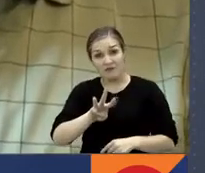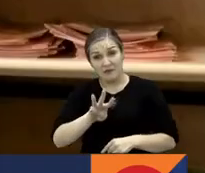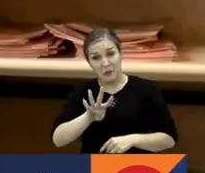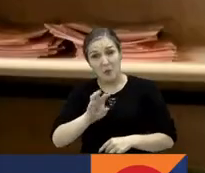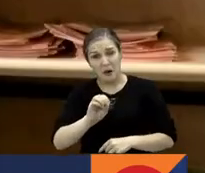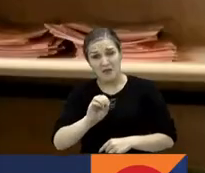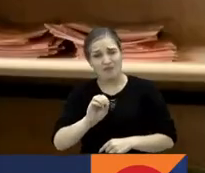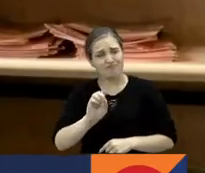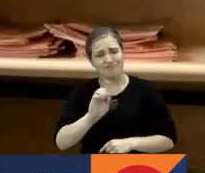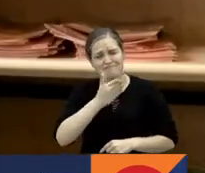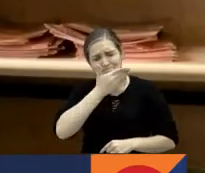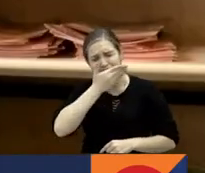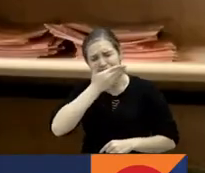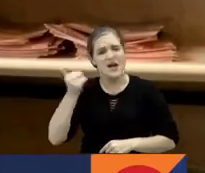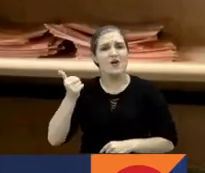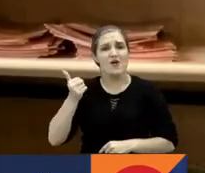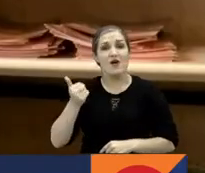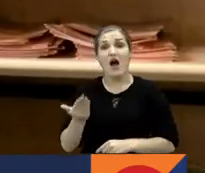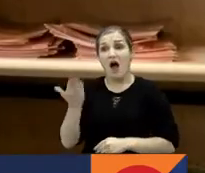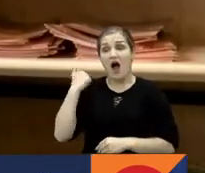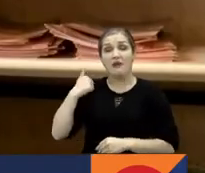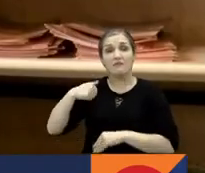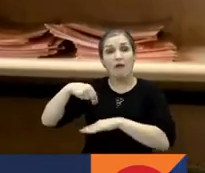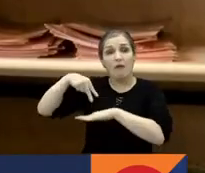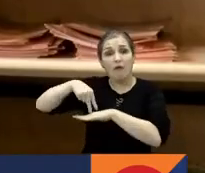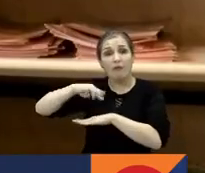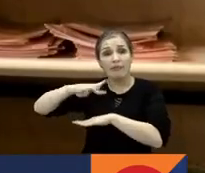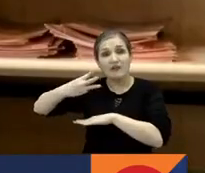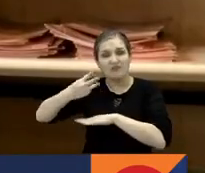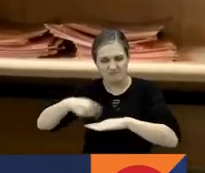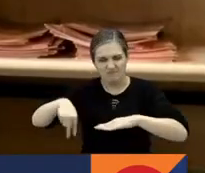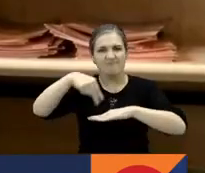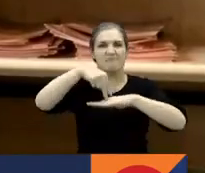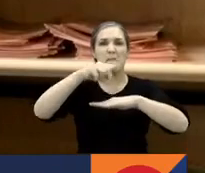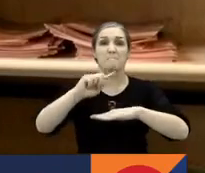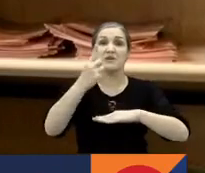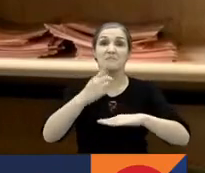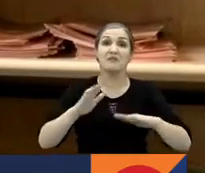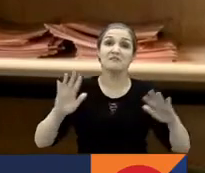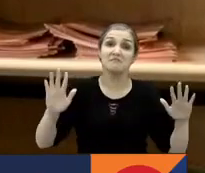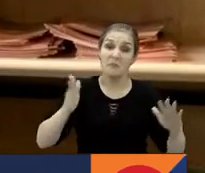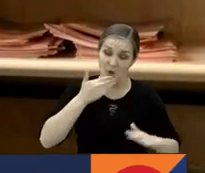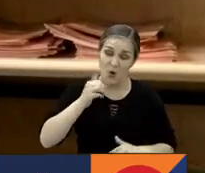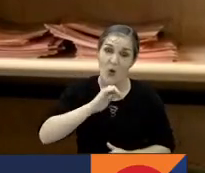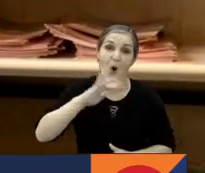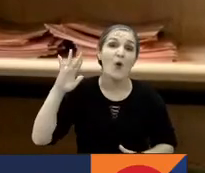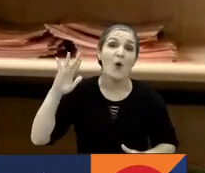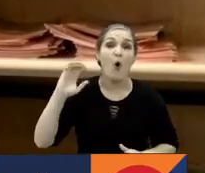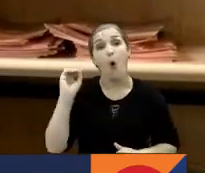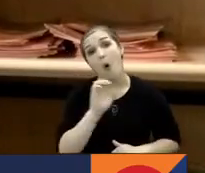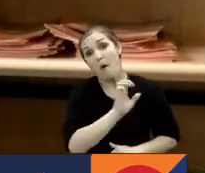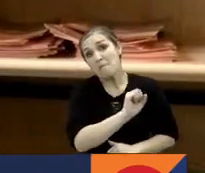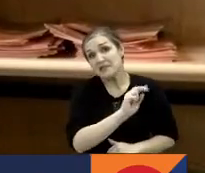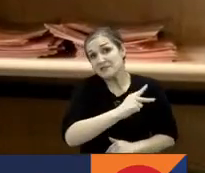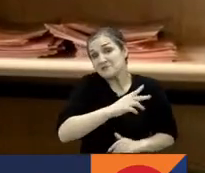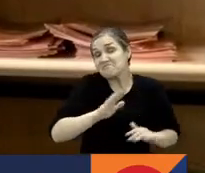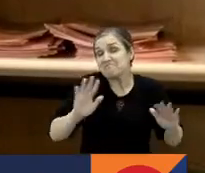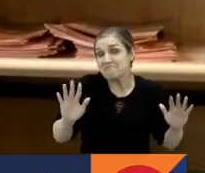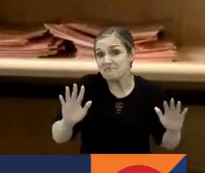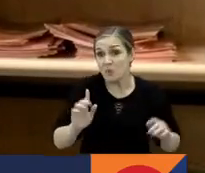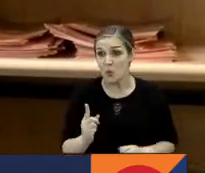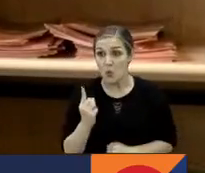su medalla desde Río hasta Tokio. Es decir, ¿por qué no creer en la de oro? Pero además de Luis Javier, hay